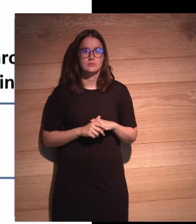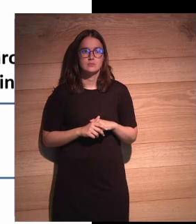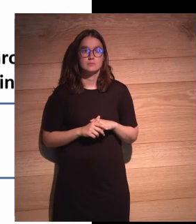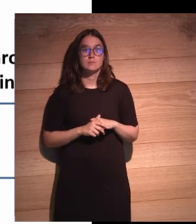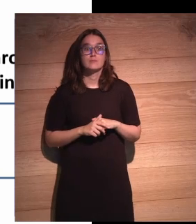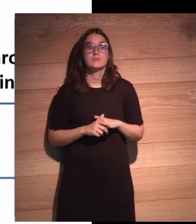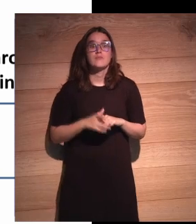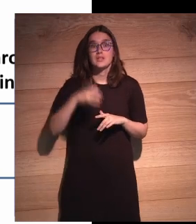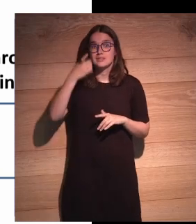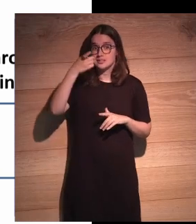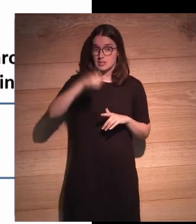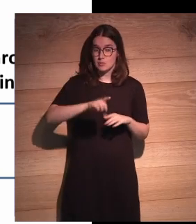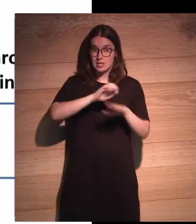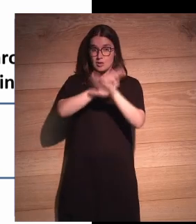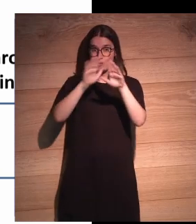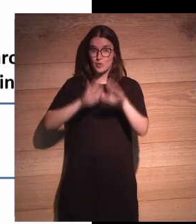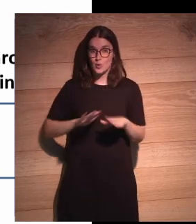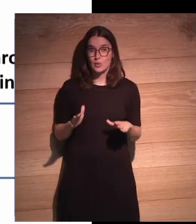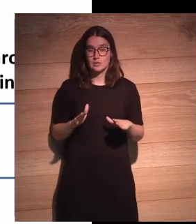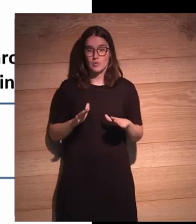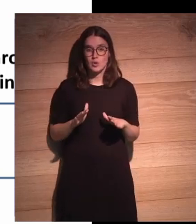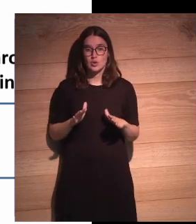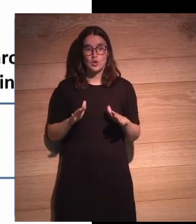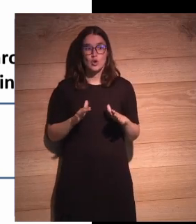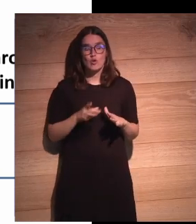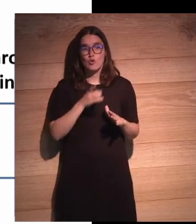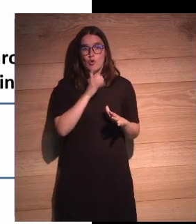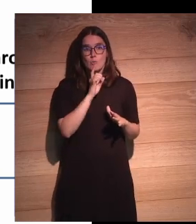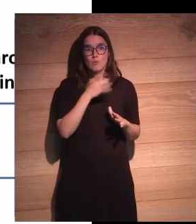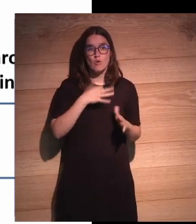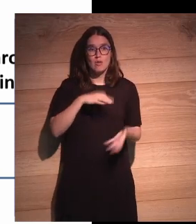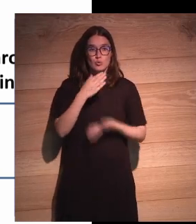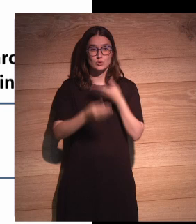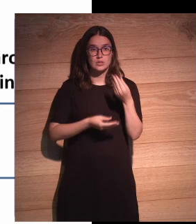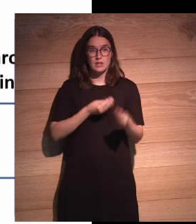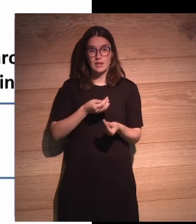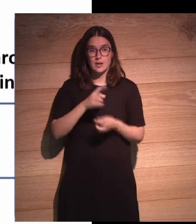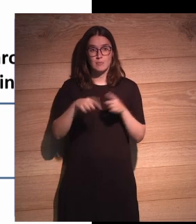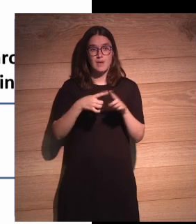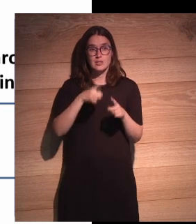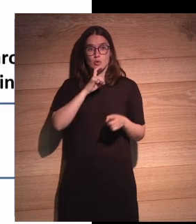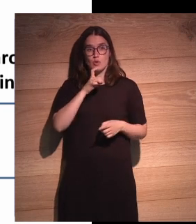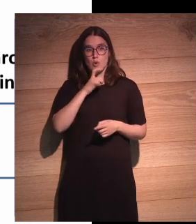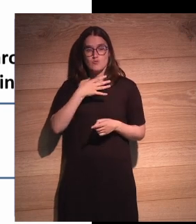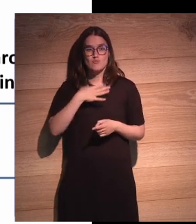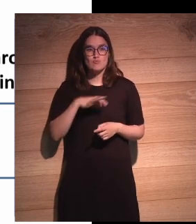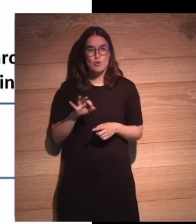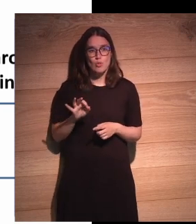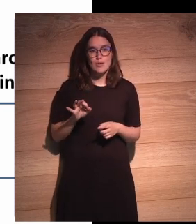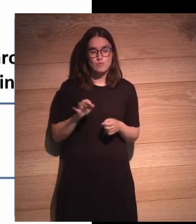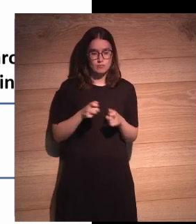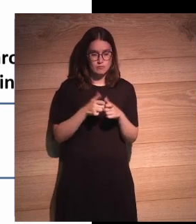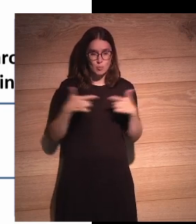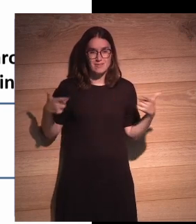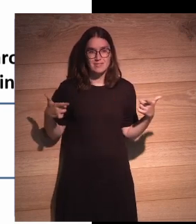Y también, y por último, sería cómo podemos utilizar y cómo podemos